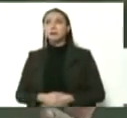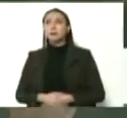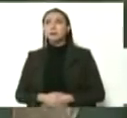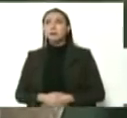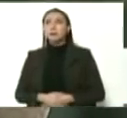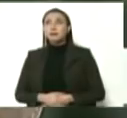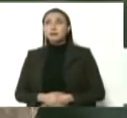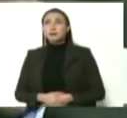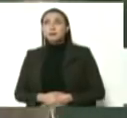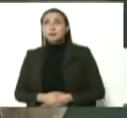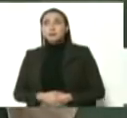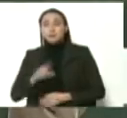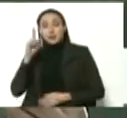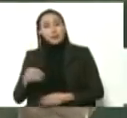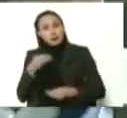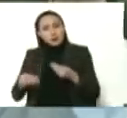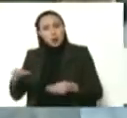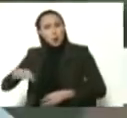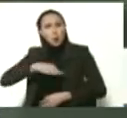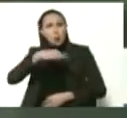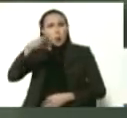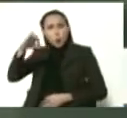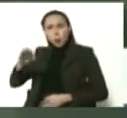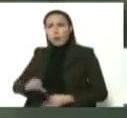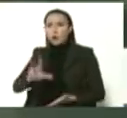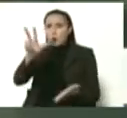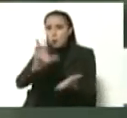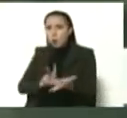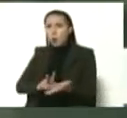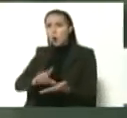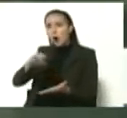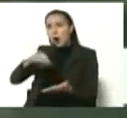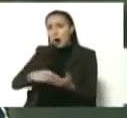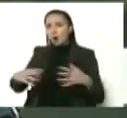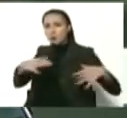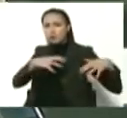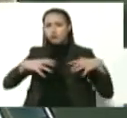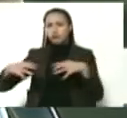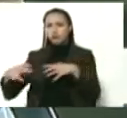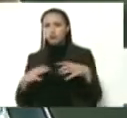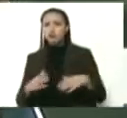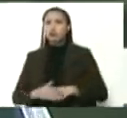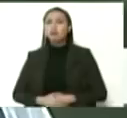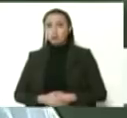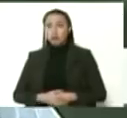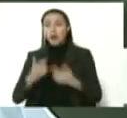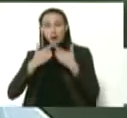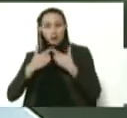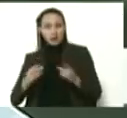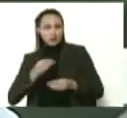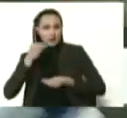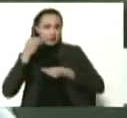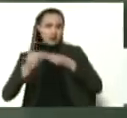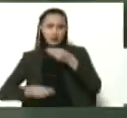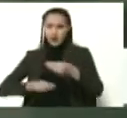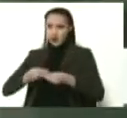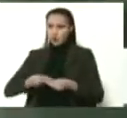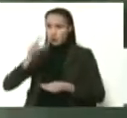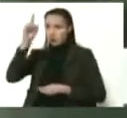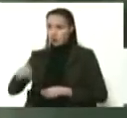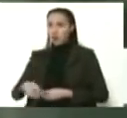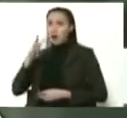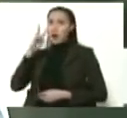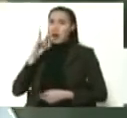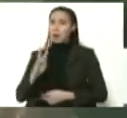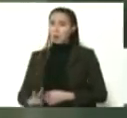impregnados del espíritu del bicentenario de la batalla de Carabobo. Por supuesto que con la libertad de creación, como hemos visto hoy